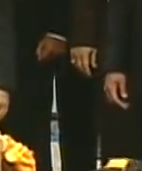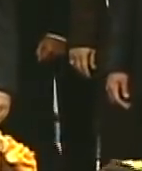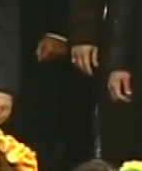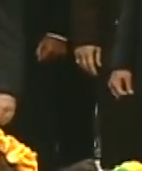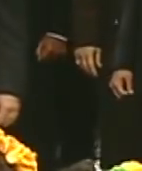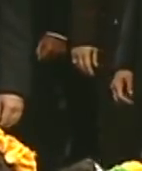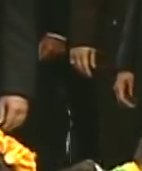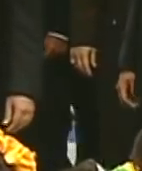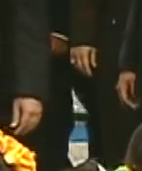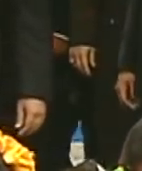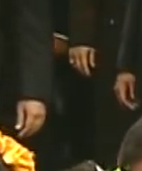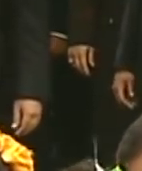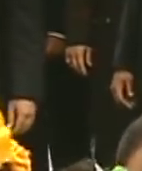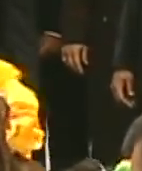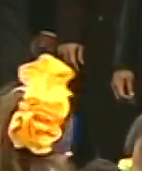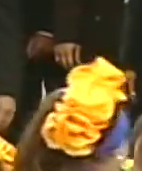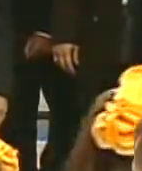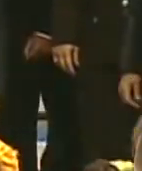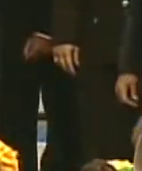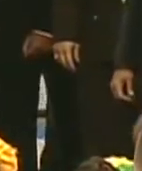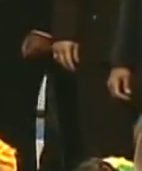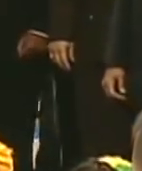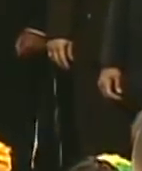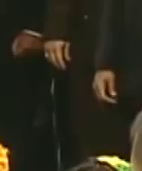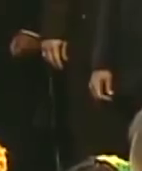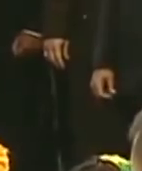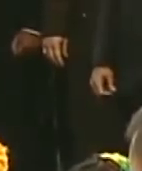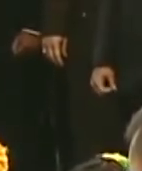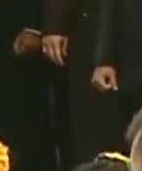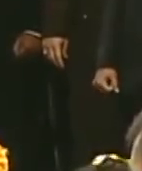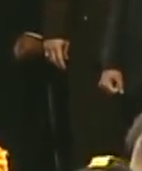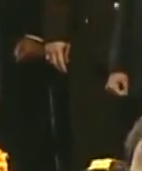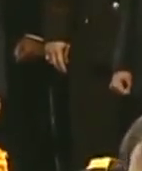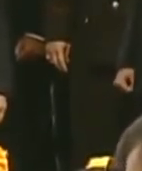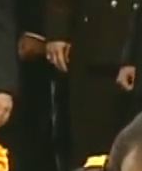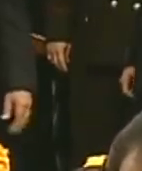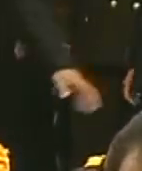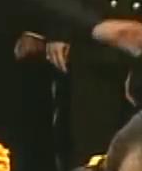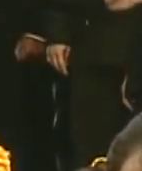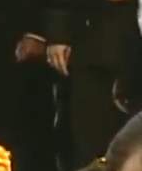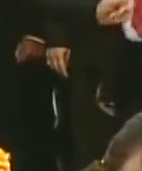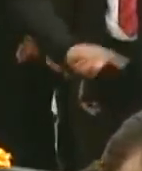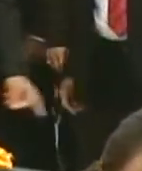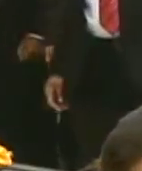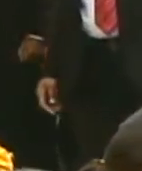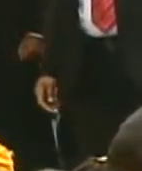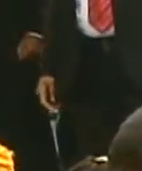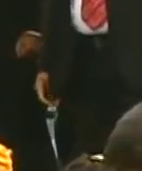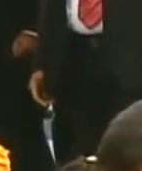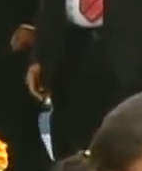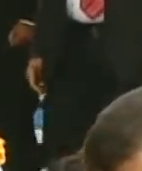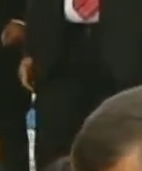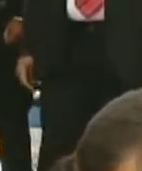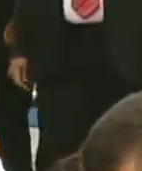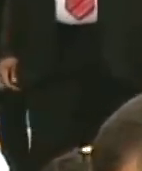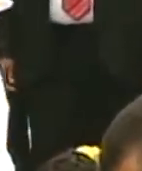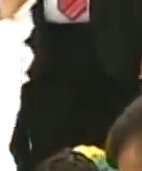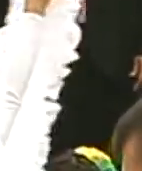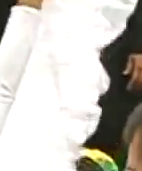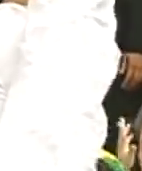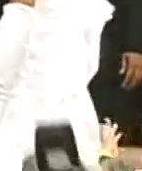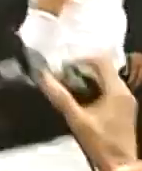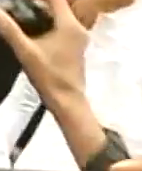destacaba y hacía también ese llamado a todas las fuerzas revolucionarias para seguir al frente de la batalla por la soberanía